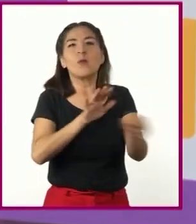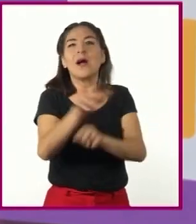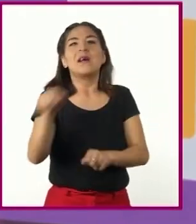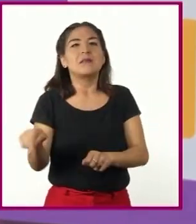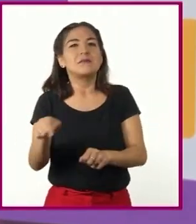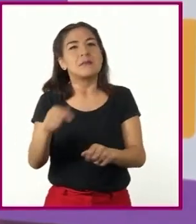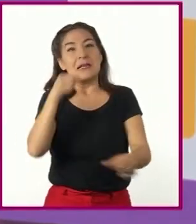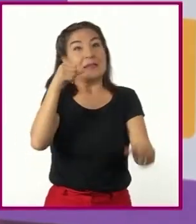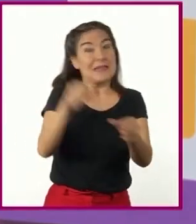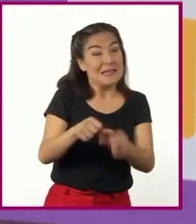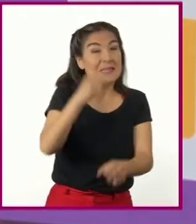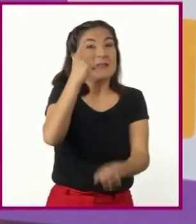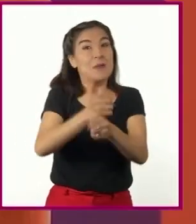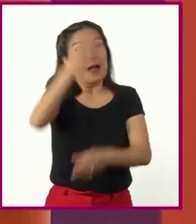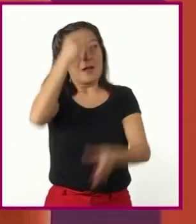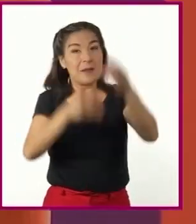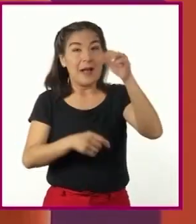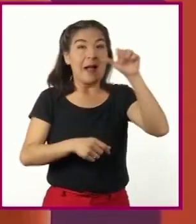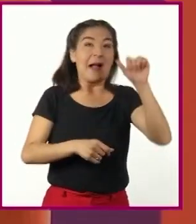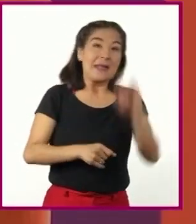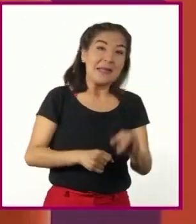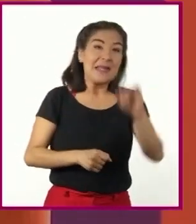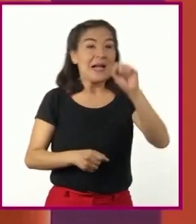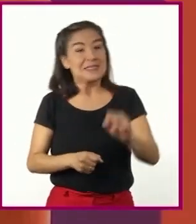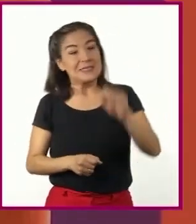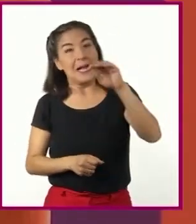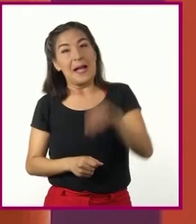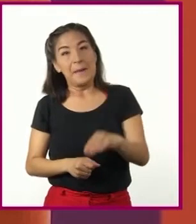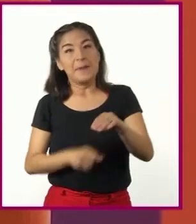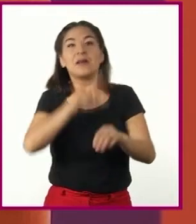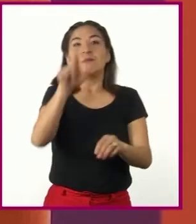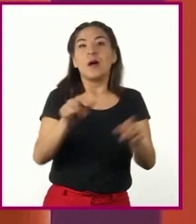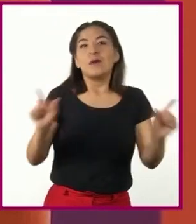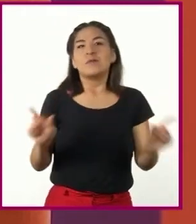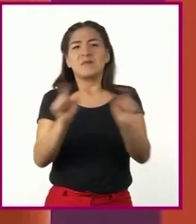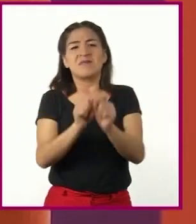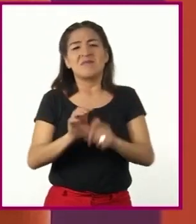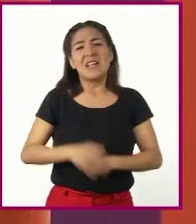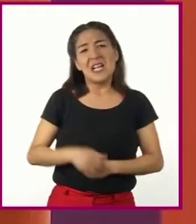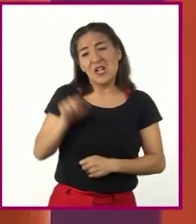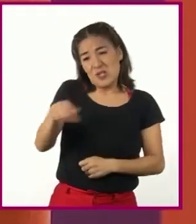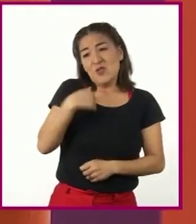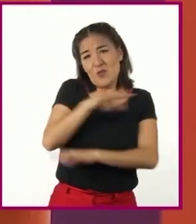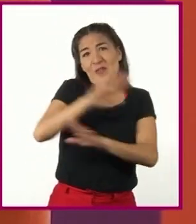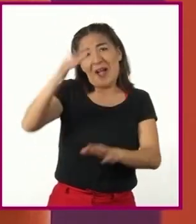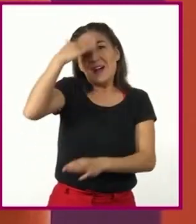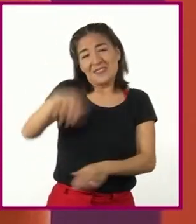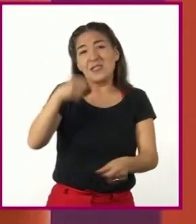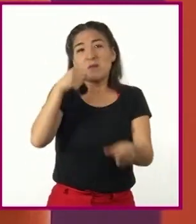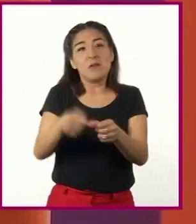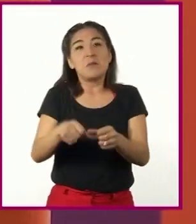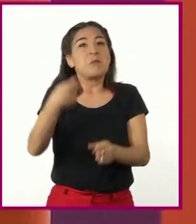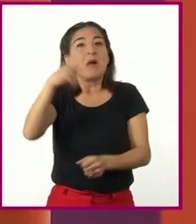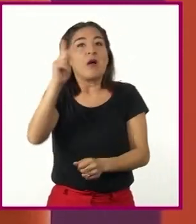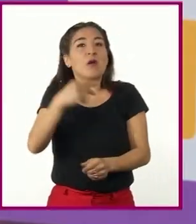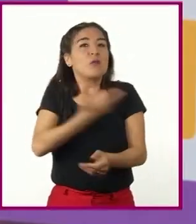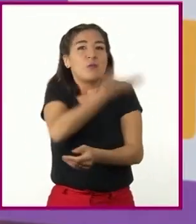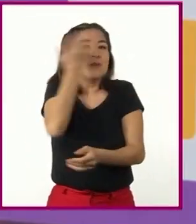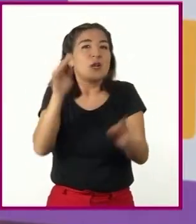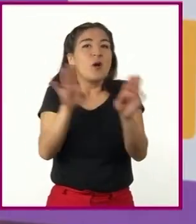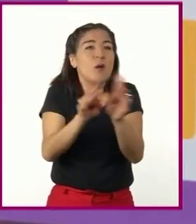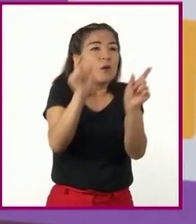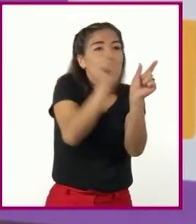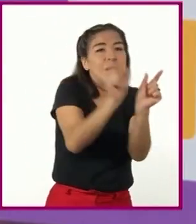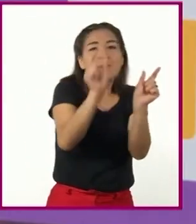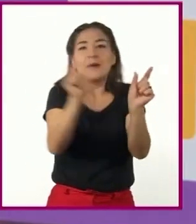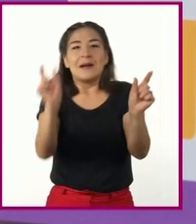primero tienes que aprender la I, la S, la M y luego las juntas. Incluso los niños dicen, es que me sé las letras, pero no las sé juntar.